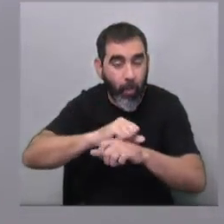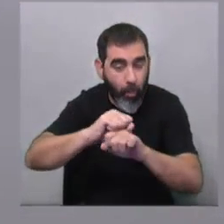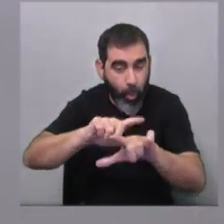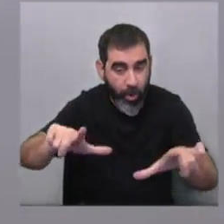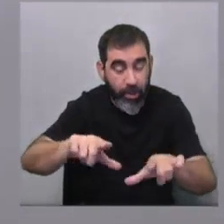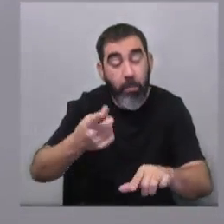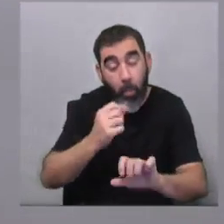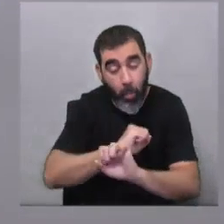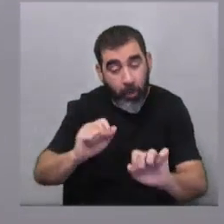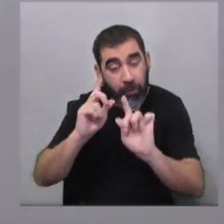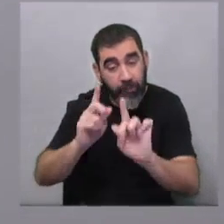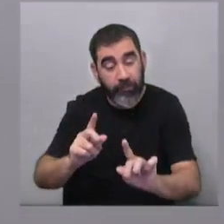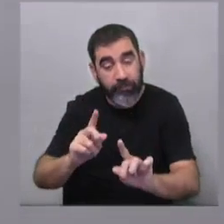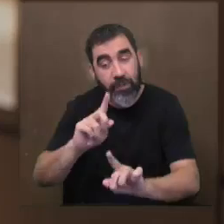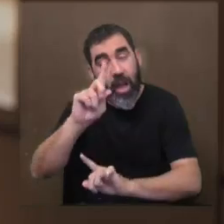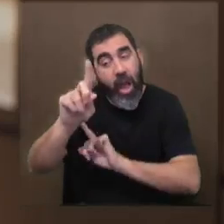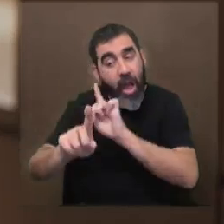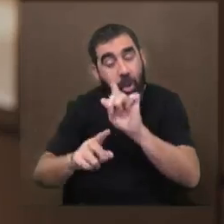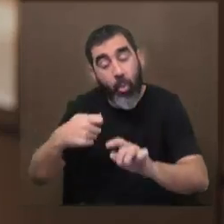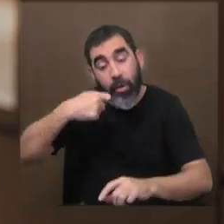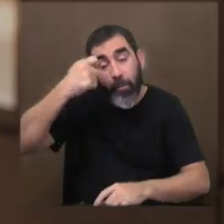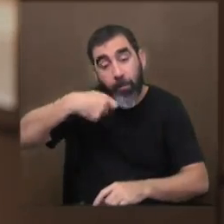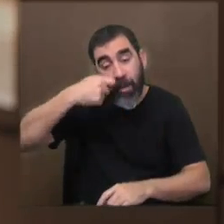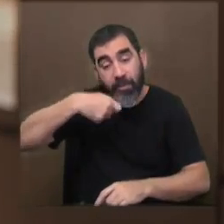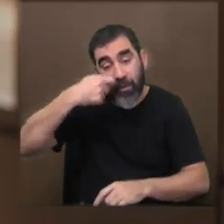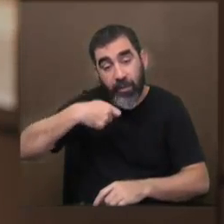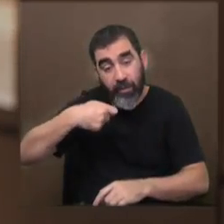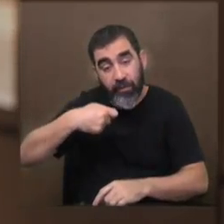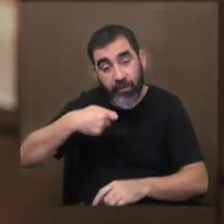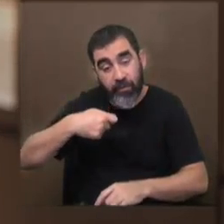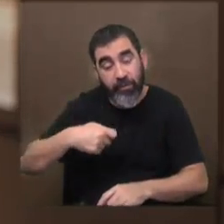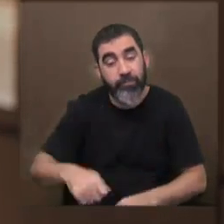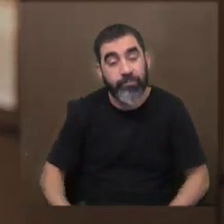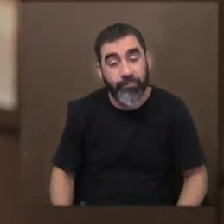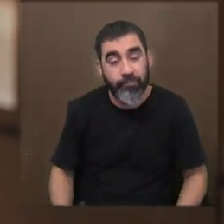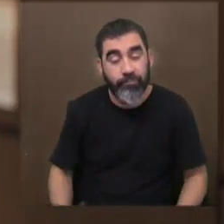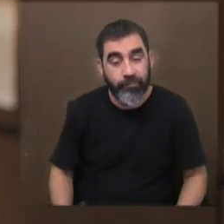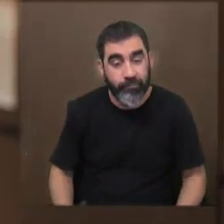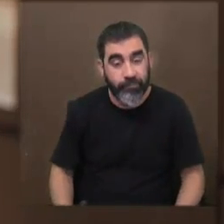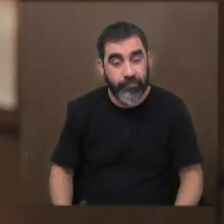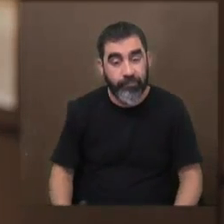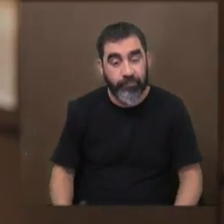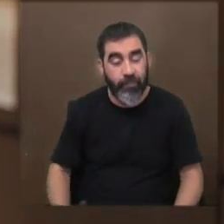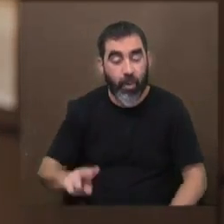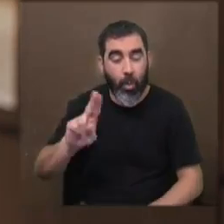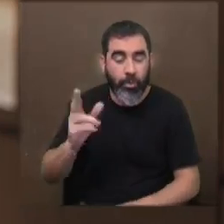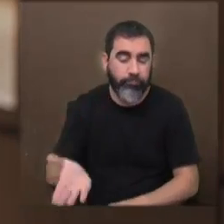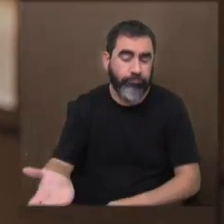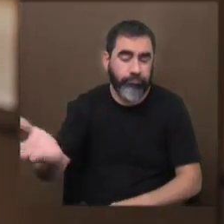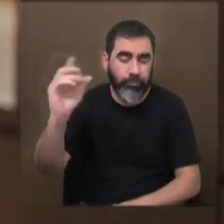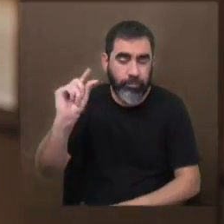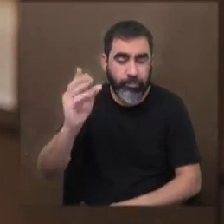posible que algunas formulaciones de pasta de dientes, no tan en boga actualmente, pero que sí se utilizaban hasta hace poco